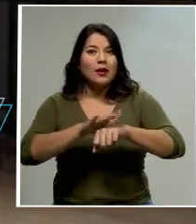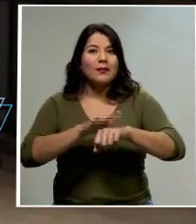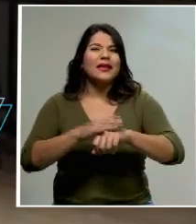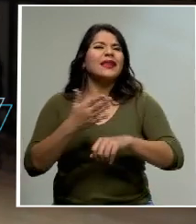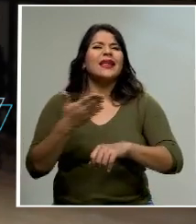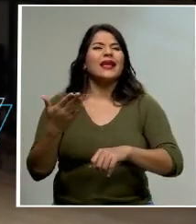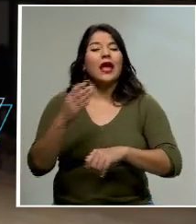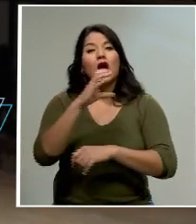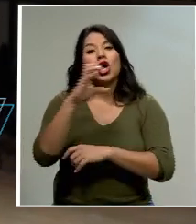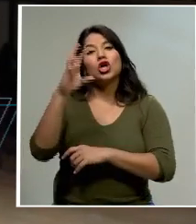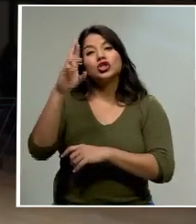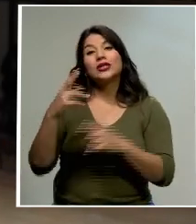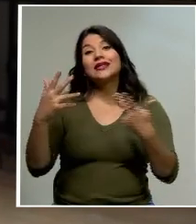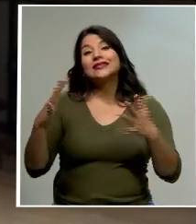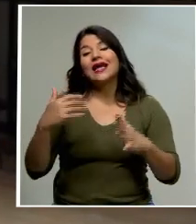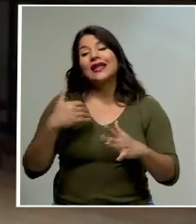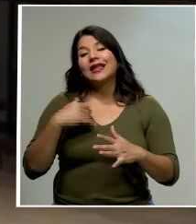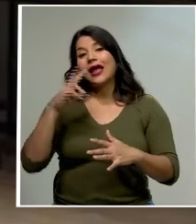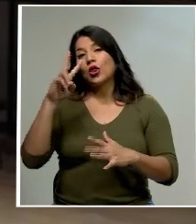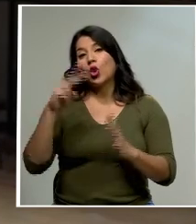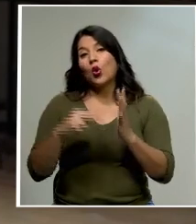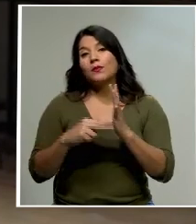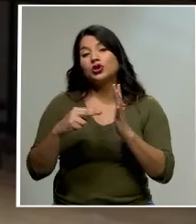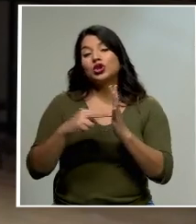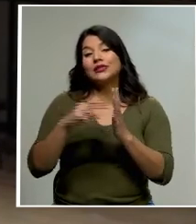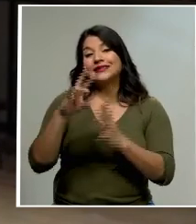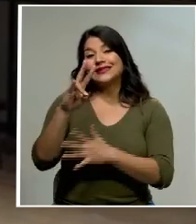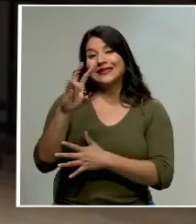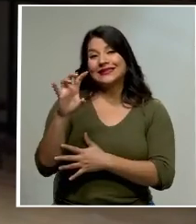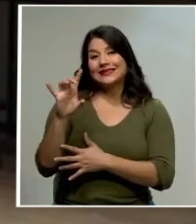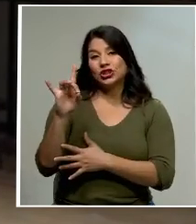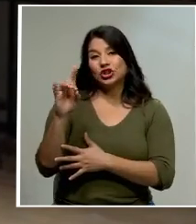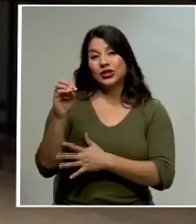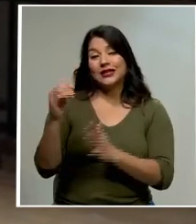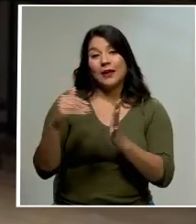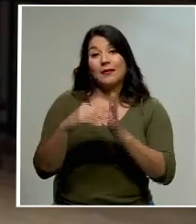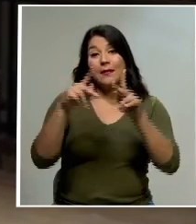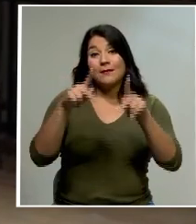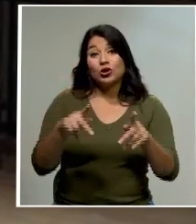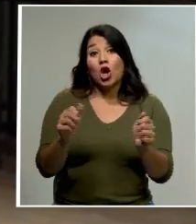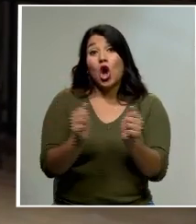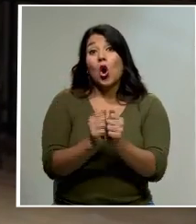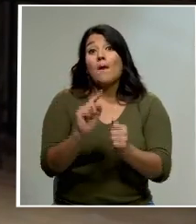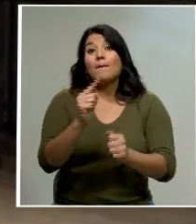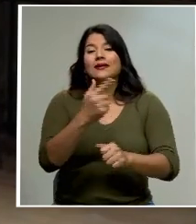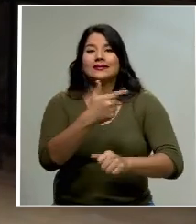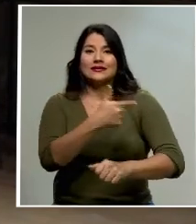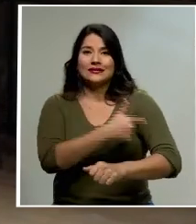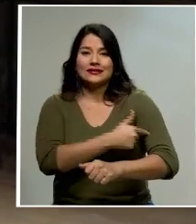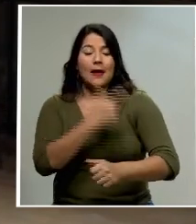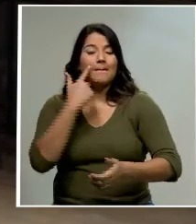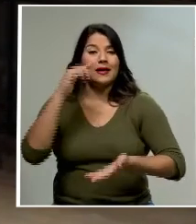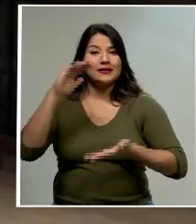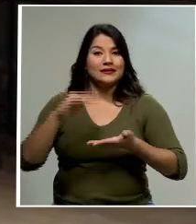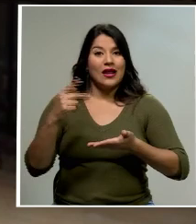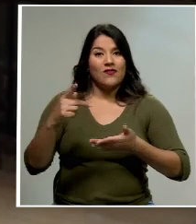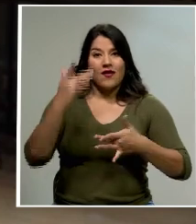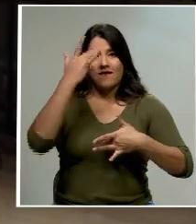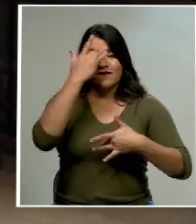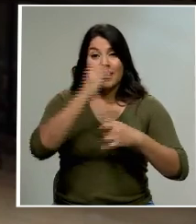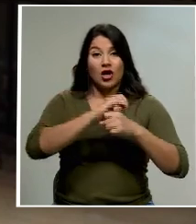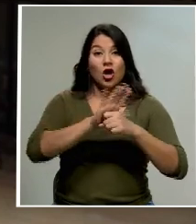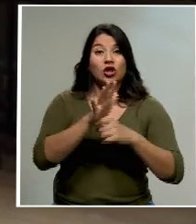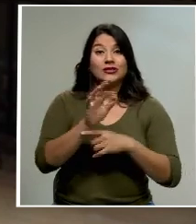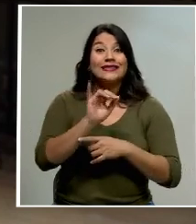registre más de 2.780.000 personas que han recibido la primera dosis de la vacuna contra el COVID-19.